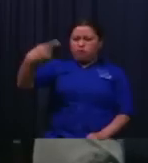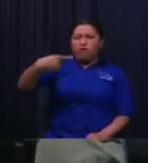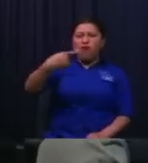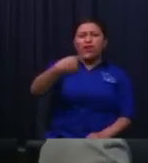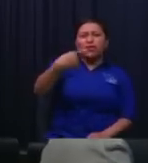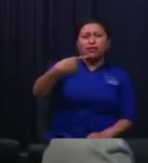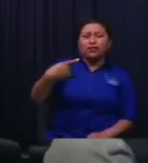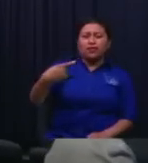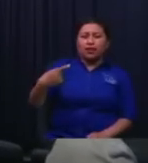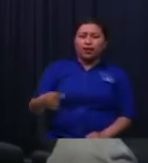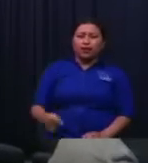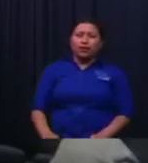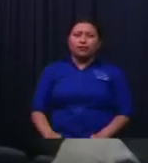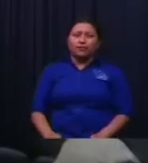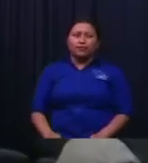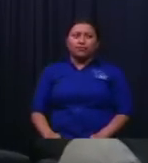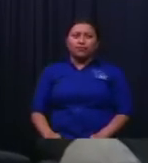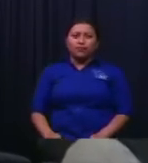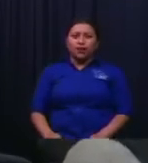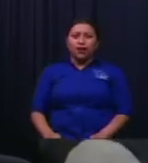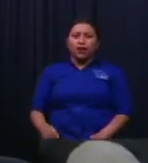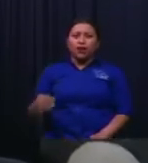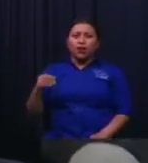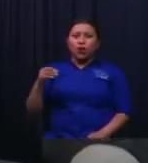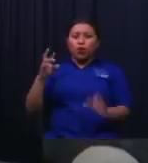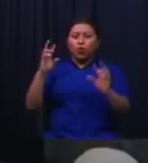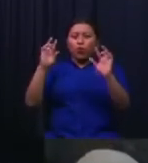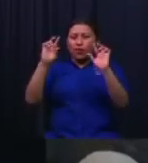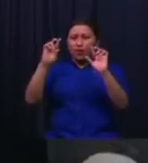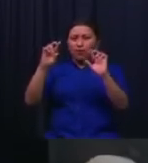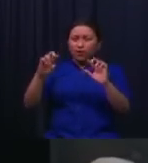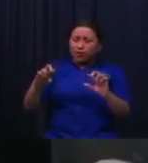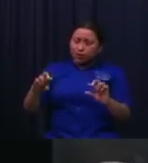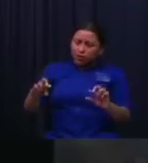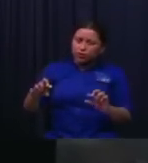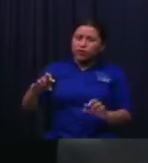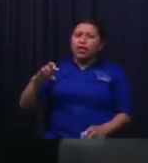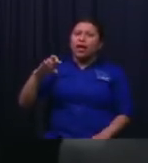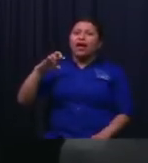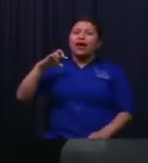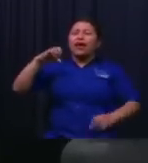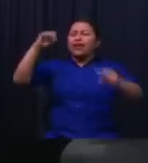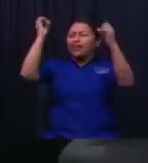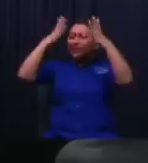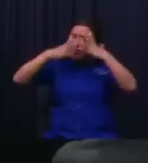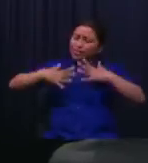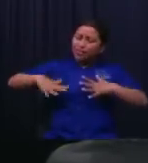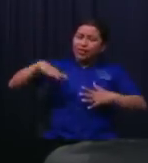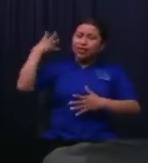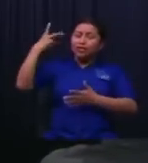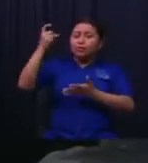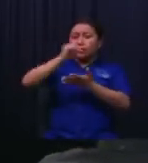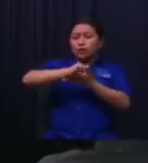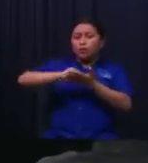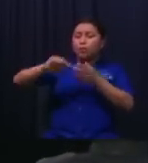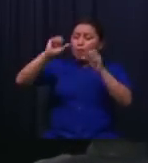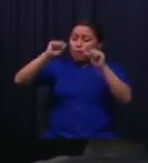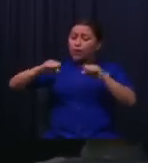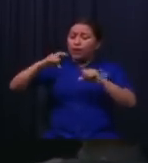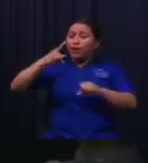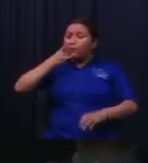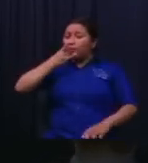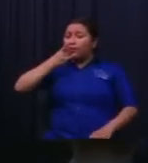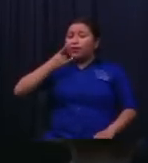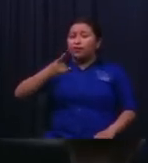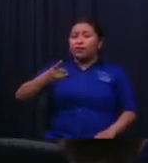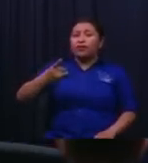¿El espiritual? ¿Quién es el que pasa por alto más rápido una ofensa? ¿O el que se puede acercar y pedir perdón?